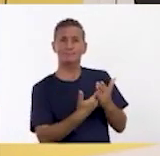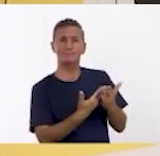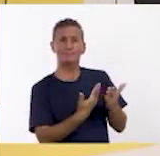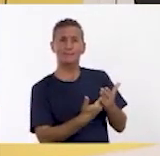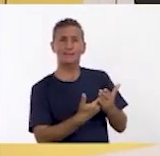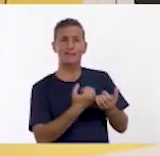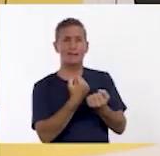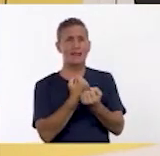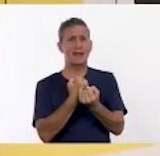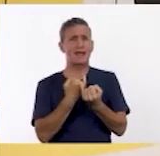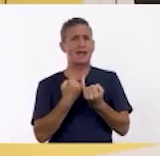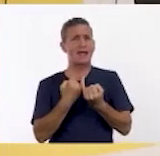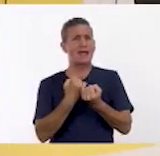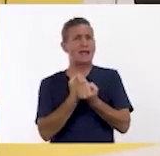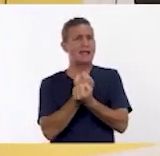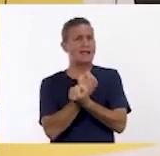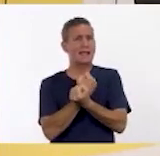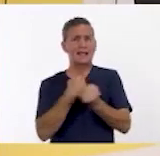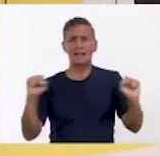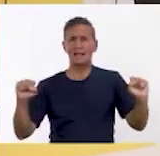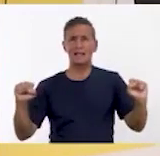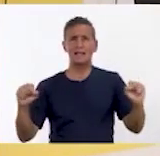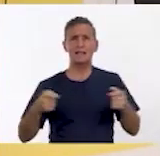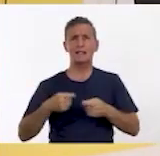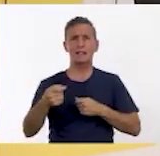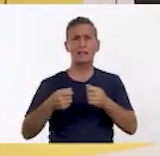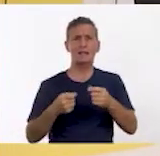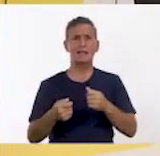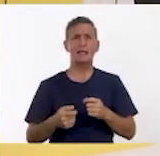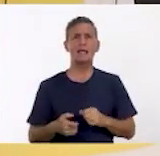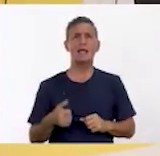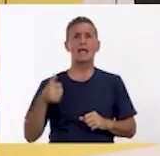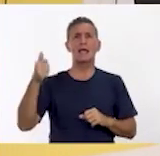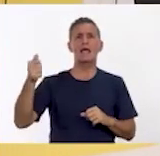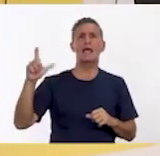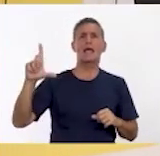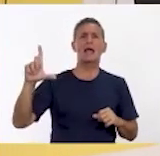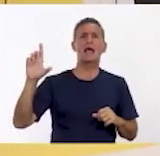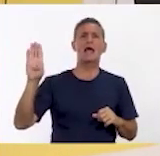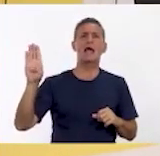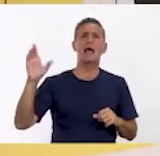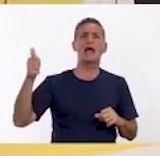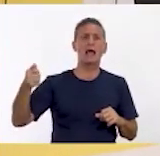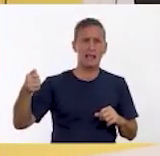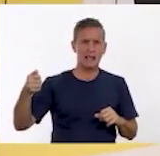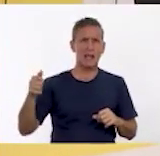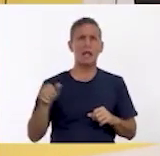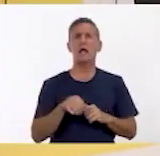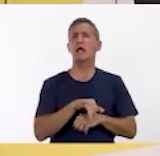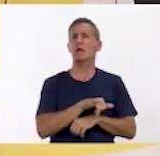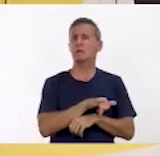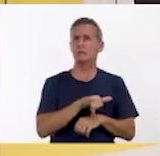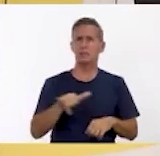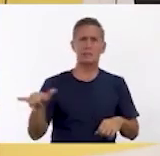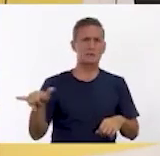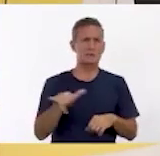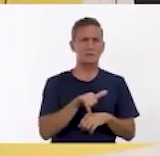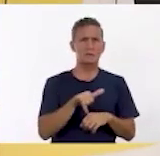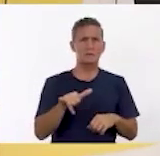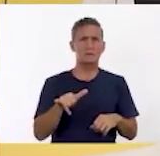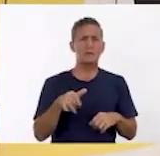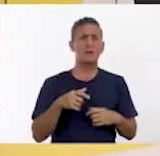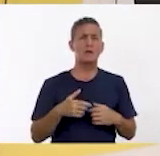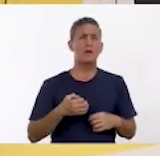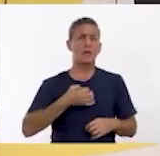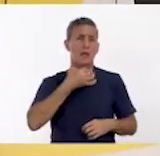situación, y planteamos la tarea. El ALBA y los TLC tienen los mismos propósitos, argumenta. Eso